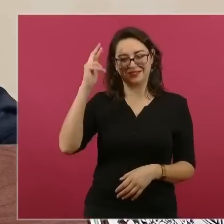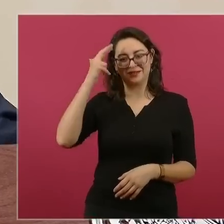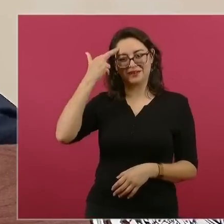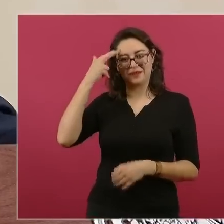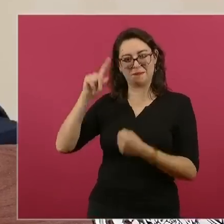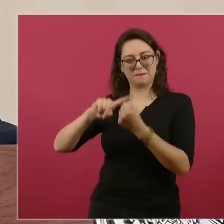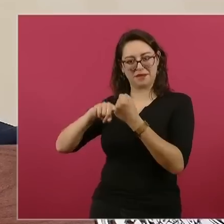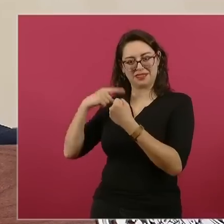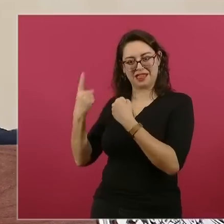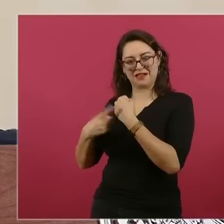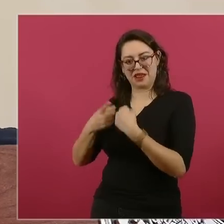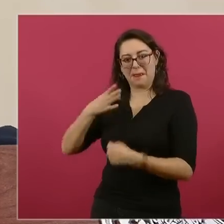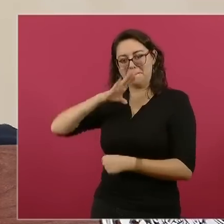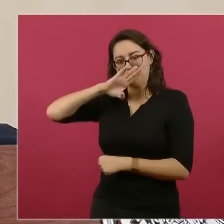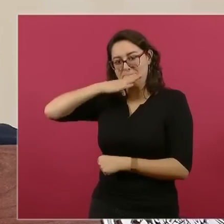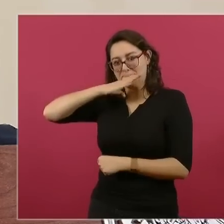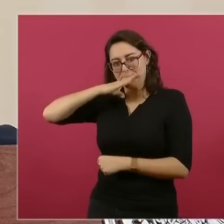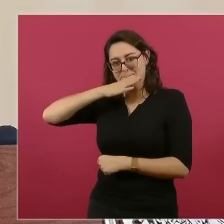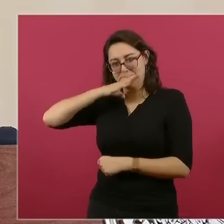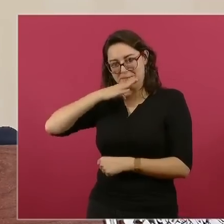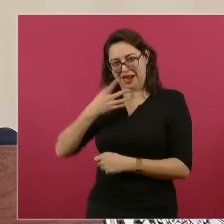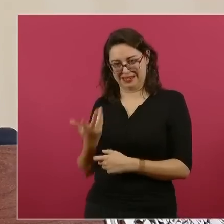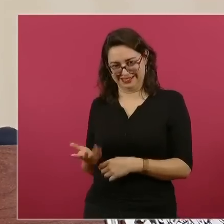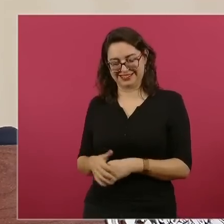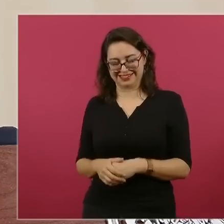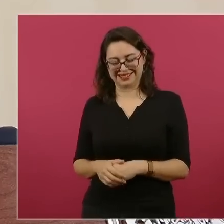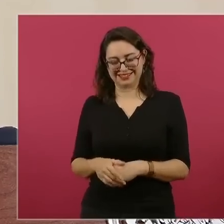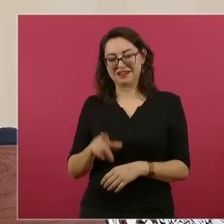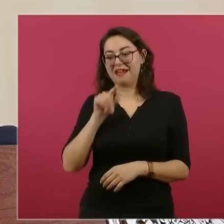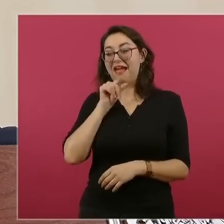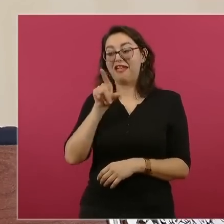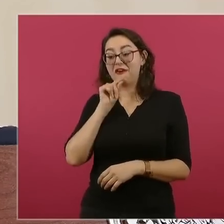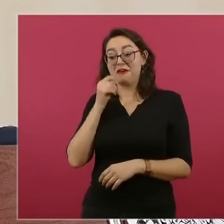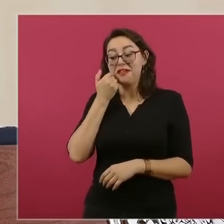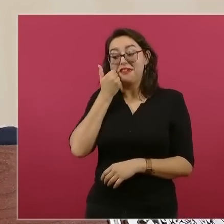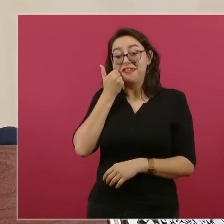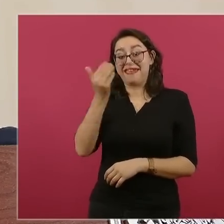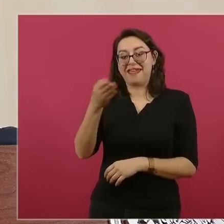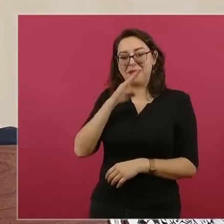de las mejores variedades de maíz mexicano.